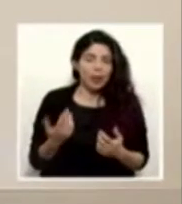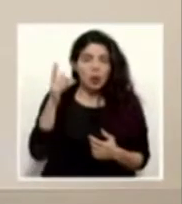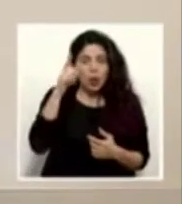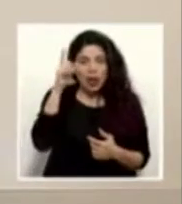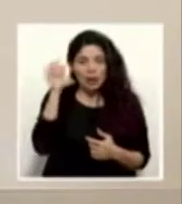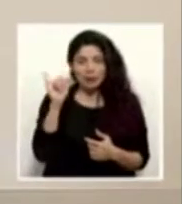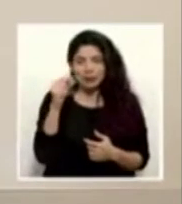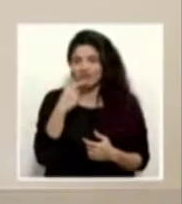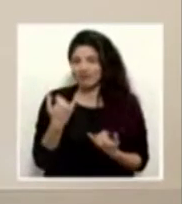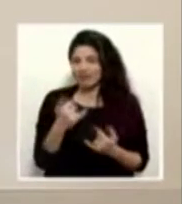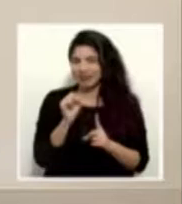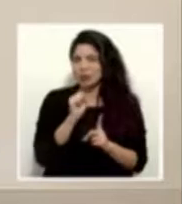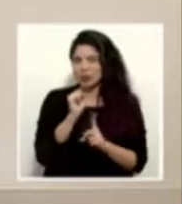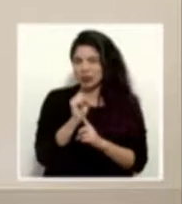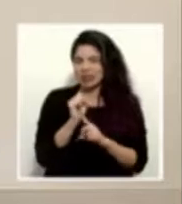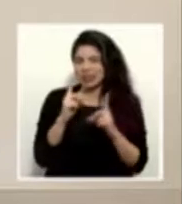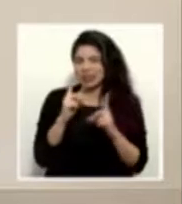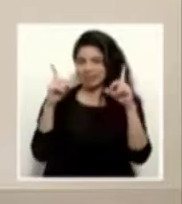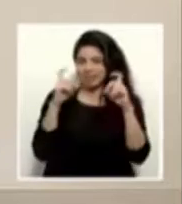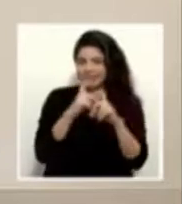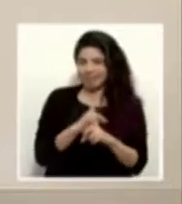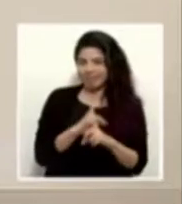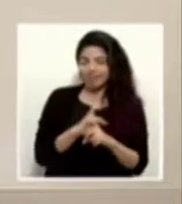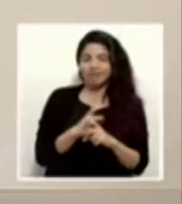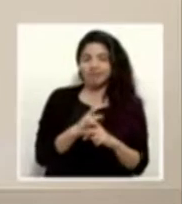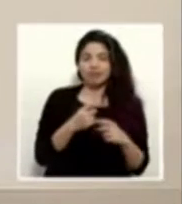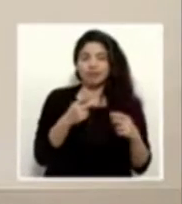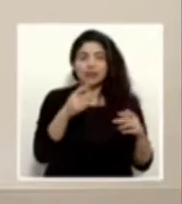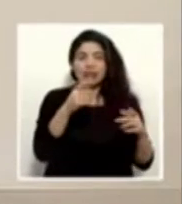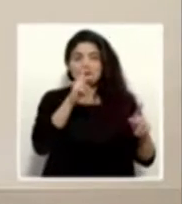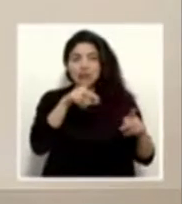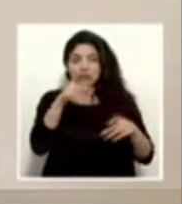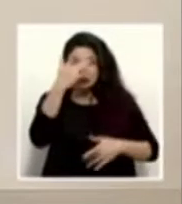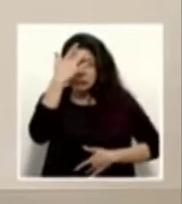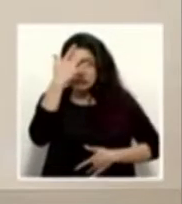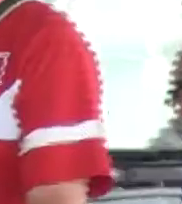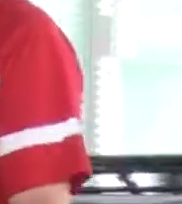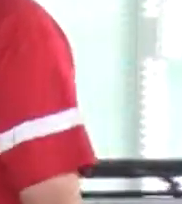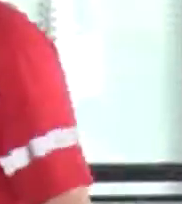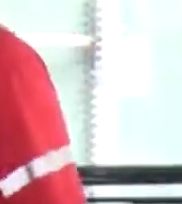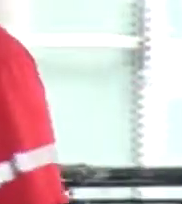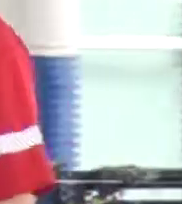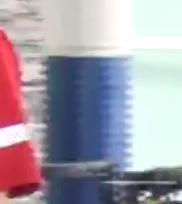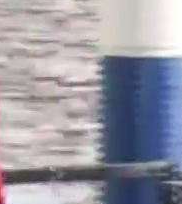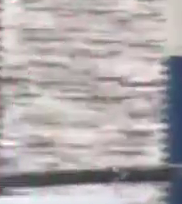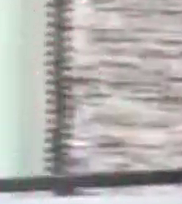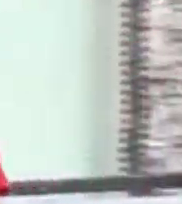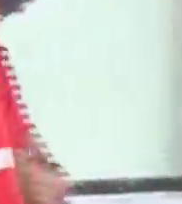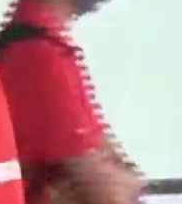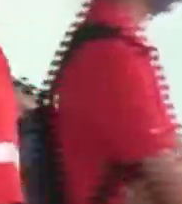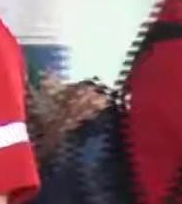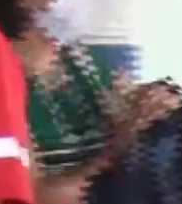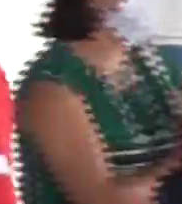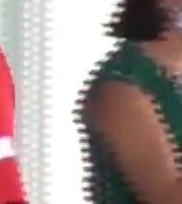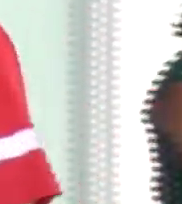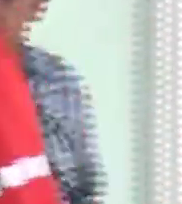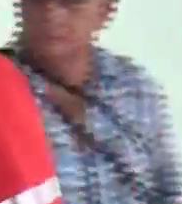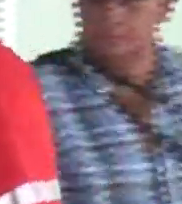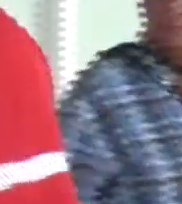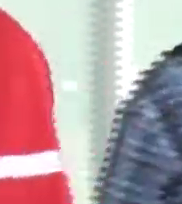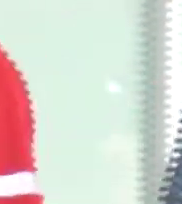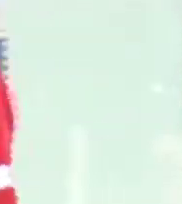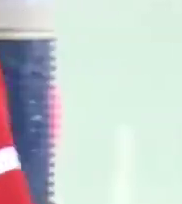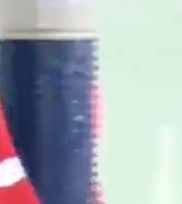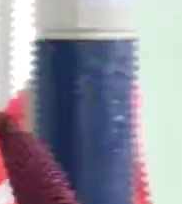hemos dicho, en una situación muy crítica en donde los casos, los internamientos, las capacidades en unidades de cuidados intensivos